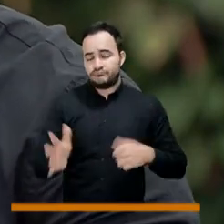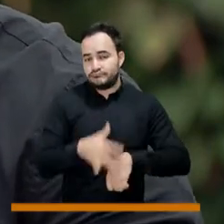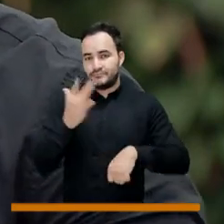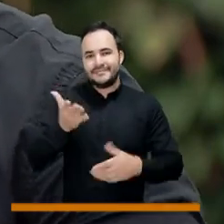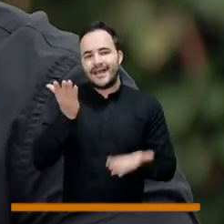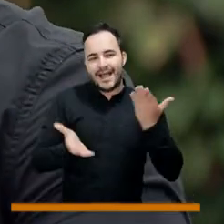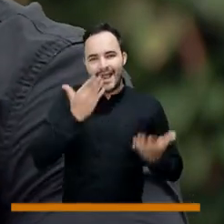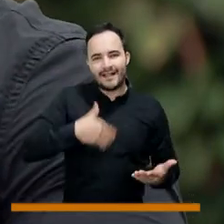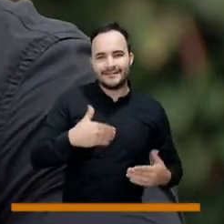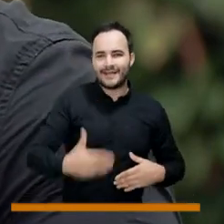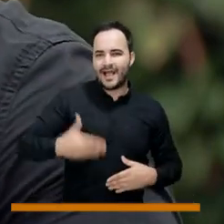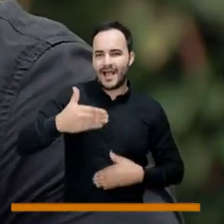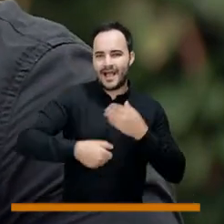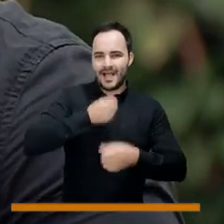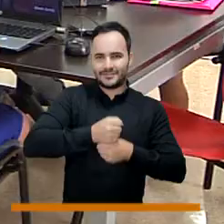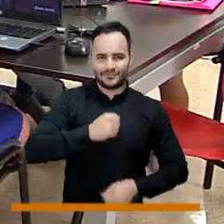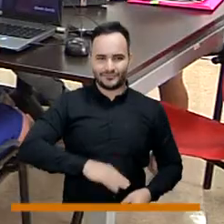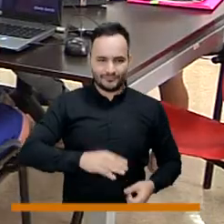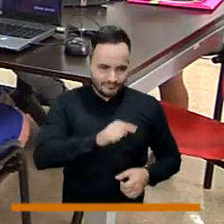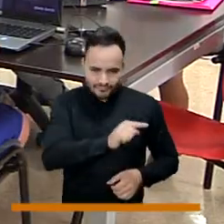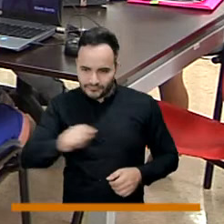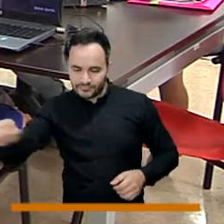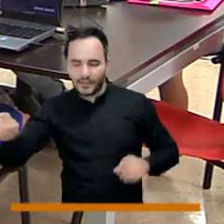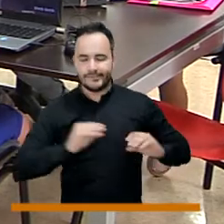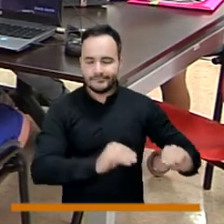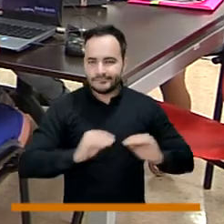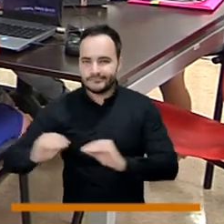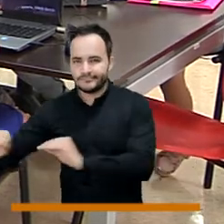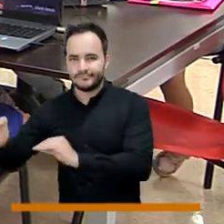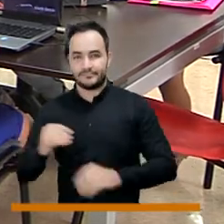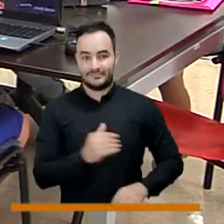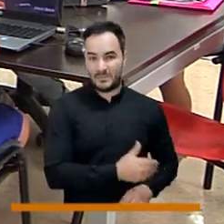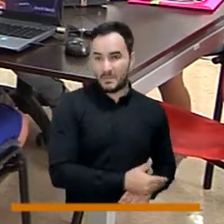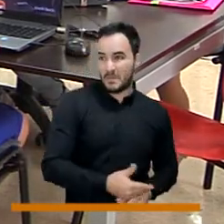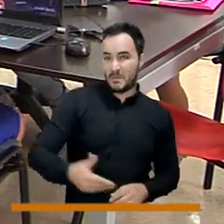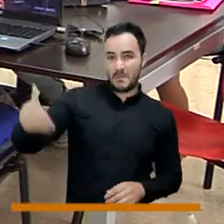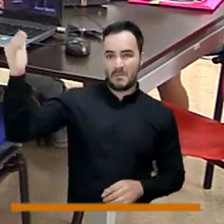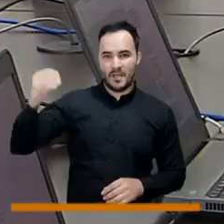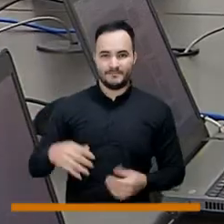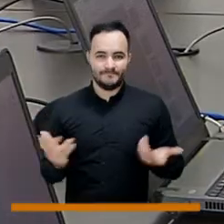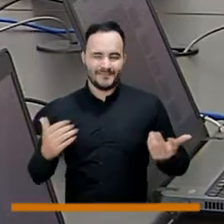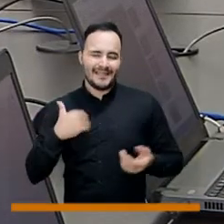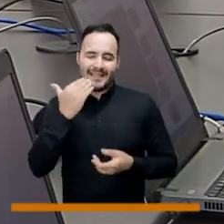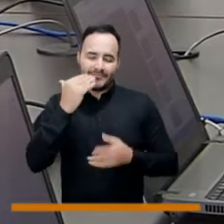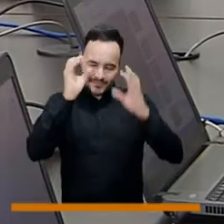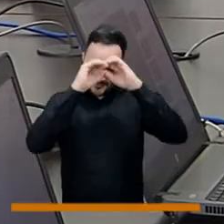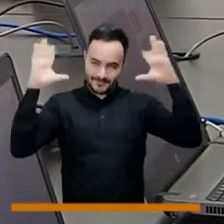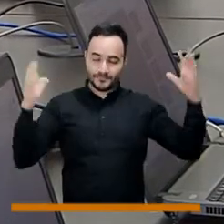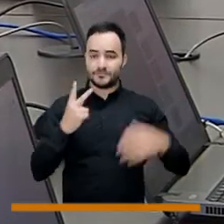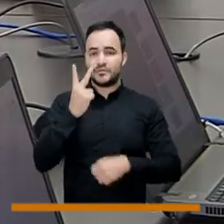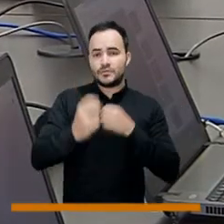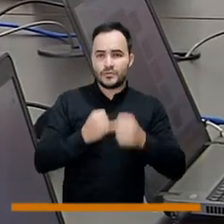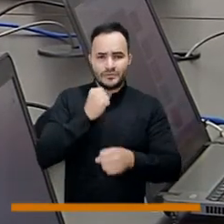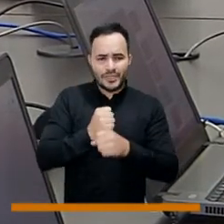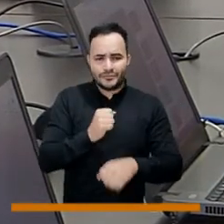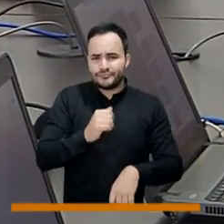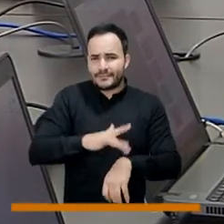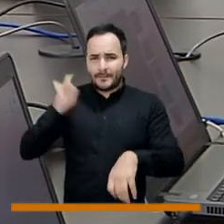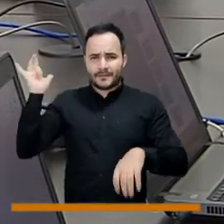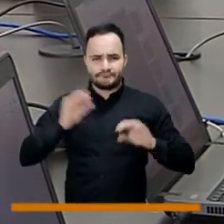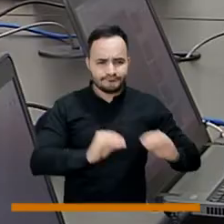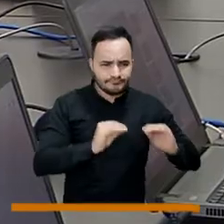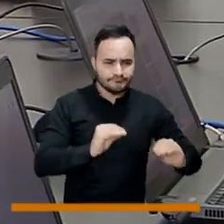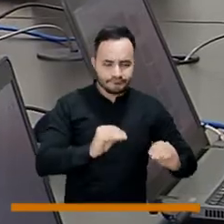motivando a esto, a pensar en ciencia, a pensar en ciencia. Si los llevamos encarretados en el tema de la ciencia desde los 2 añitos hasta